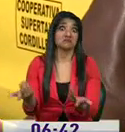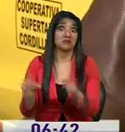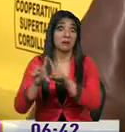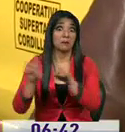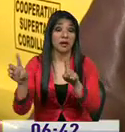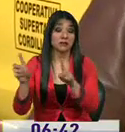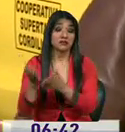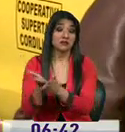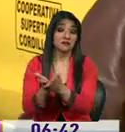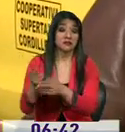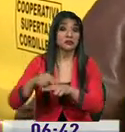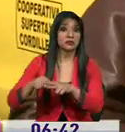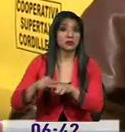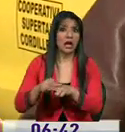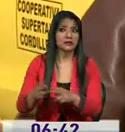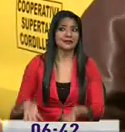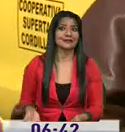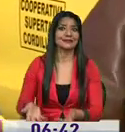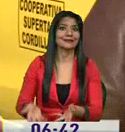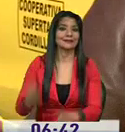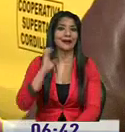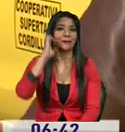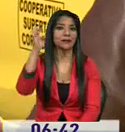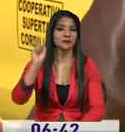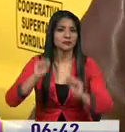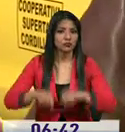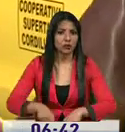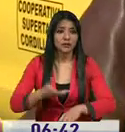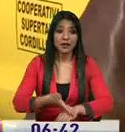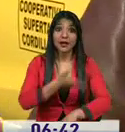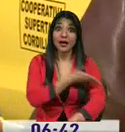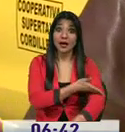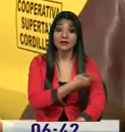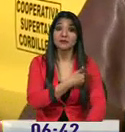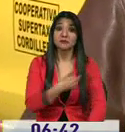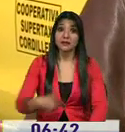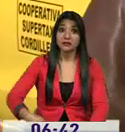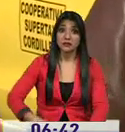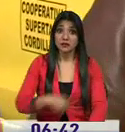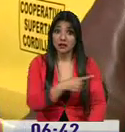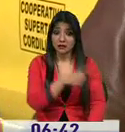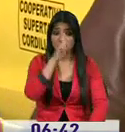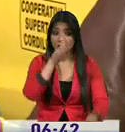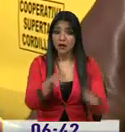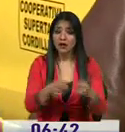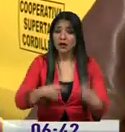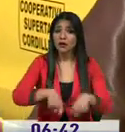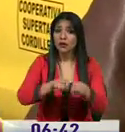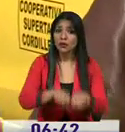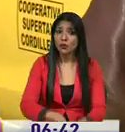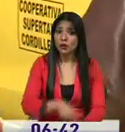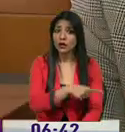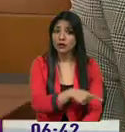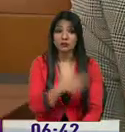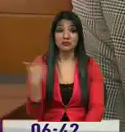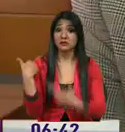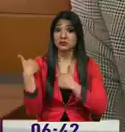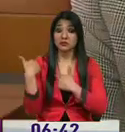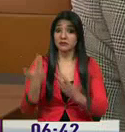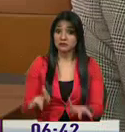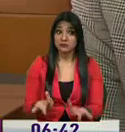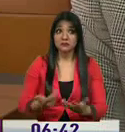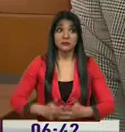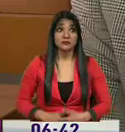Nosotros consideramos que frente a un acuerdo que se firmó en la presidencia de la República, no es responsable. Yo